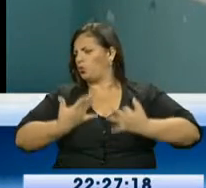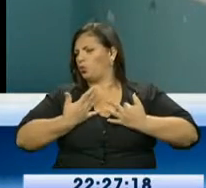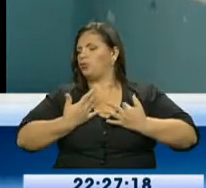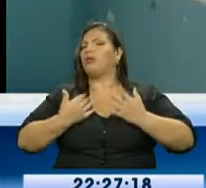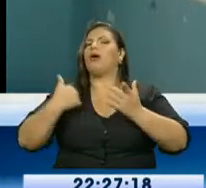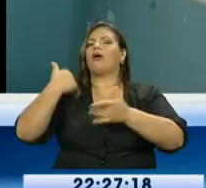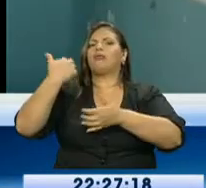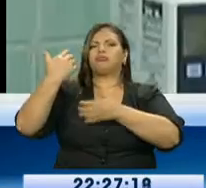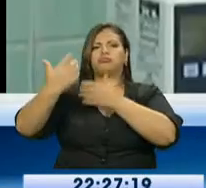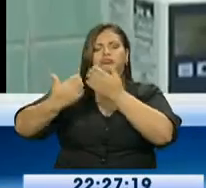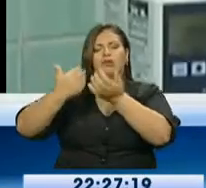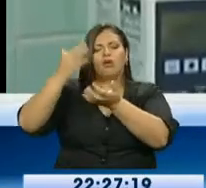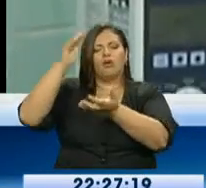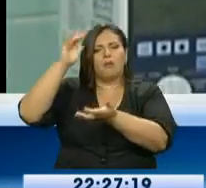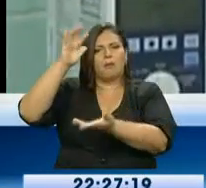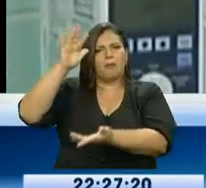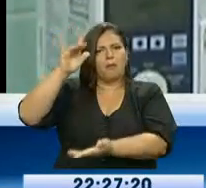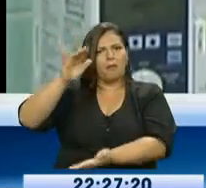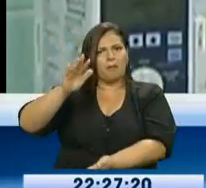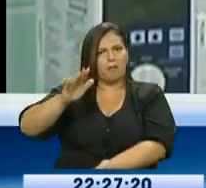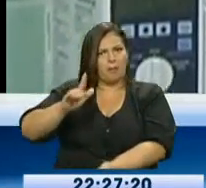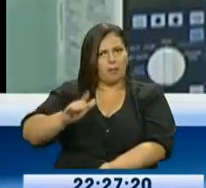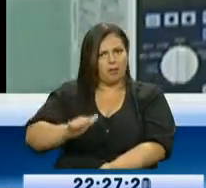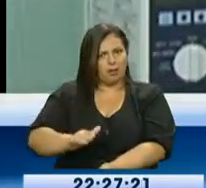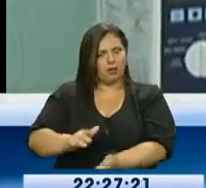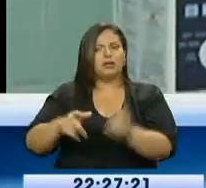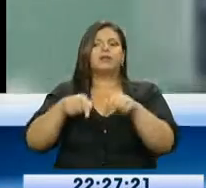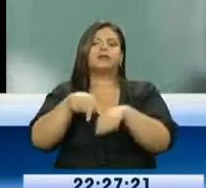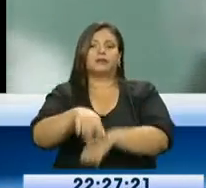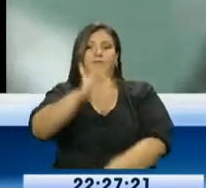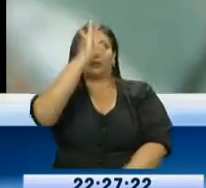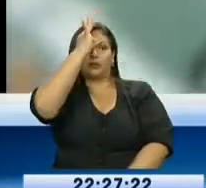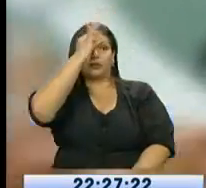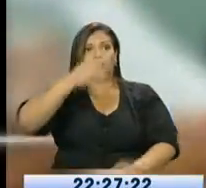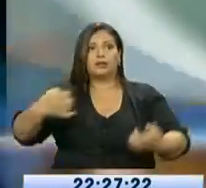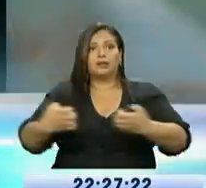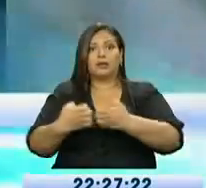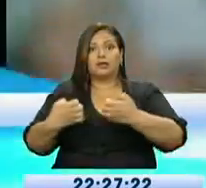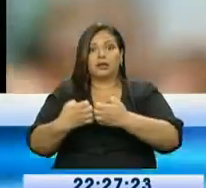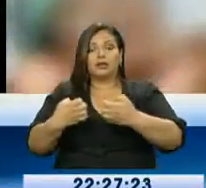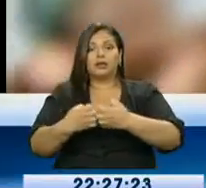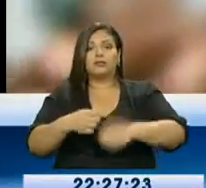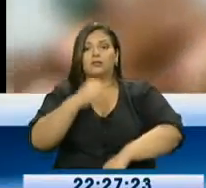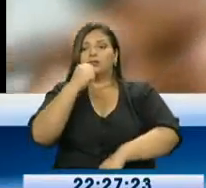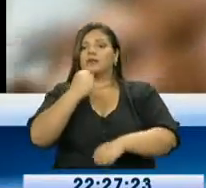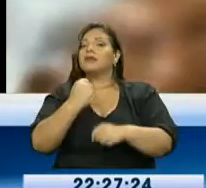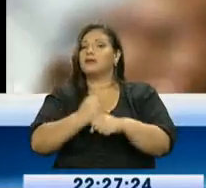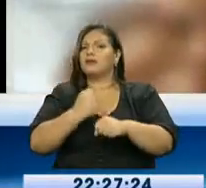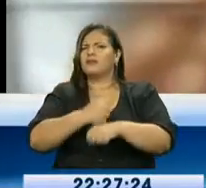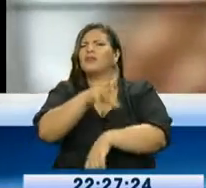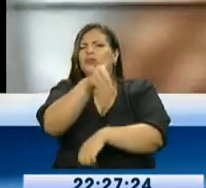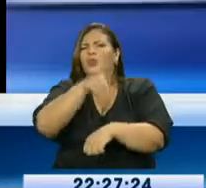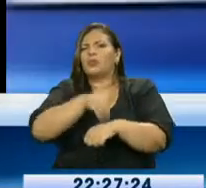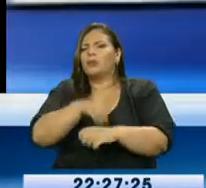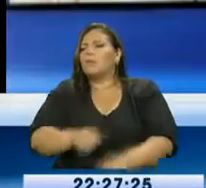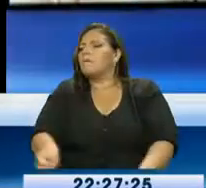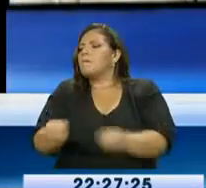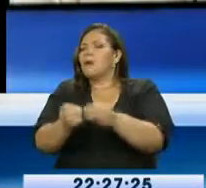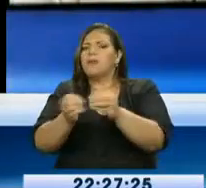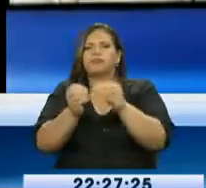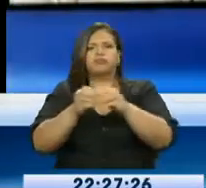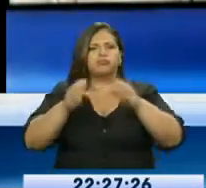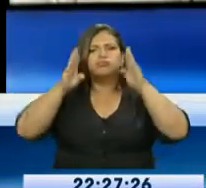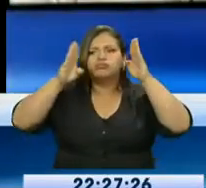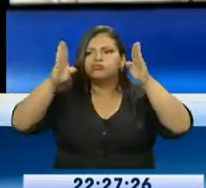esta unidad incrementa sus equipos de trabajo el fin de año para estar preparados ante cualquier suceso. No solamente es el